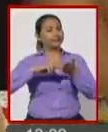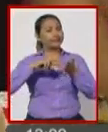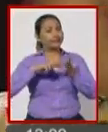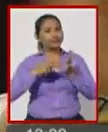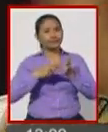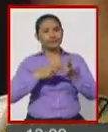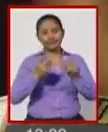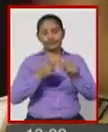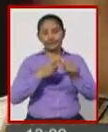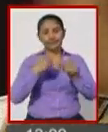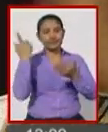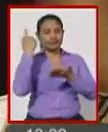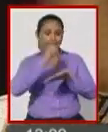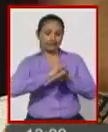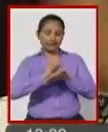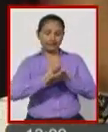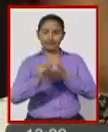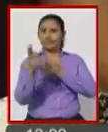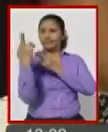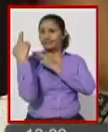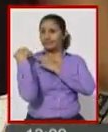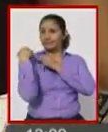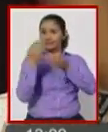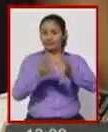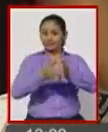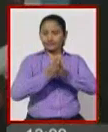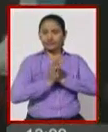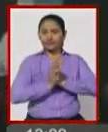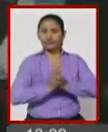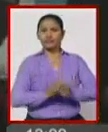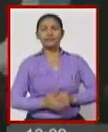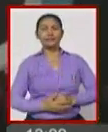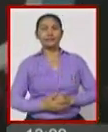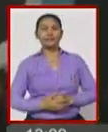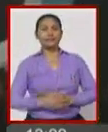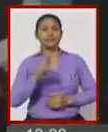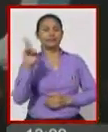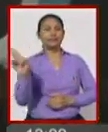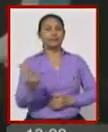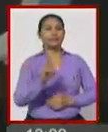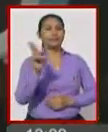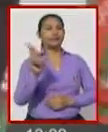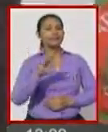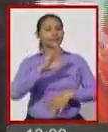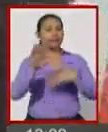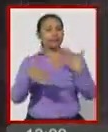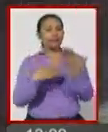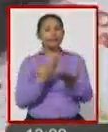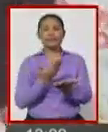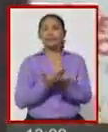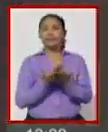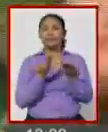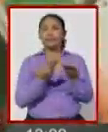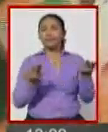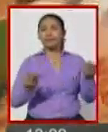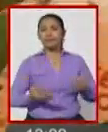su primer secretario encargado de licitaciones era el que manejaba todas